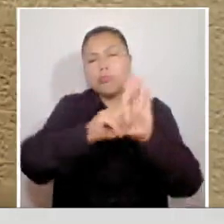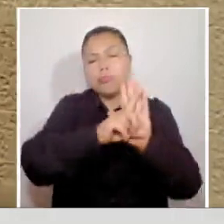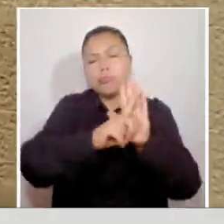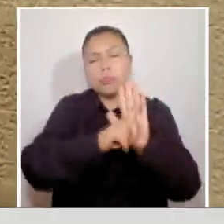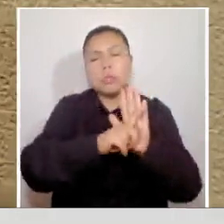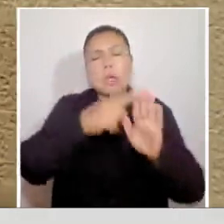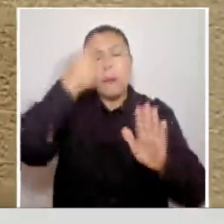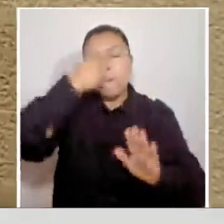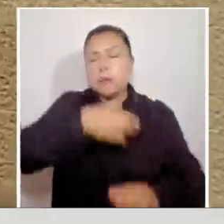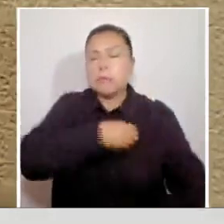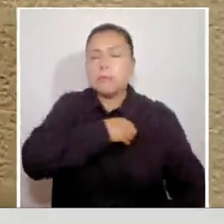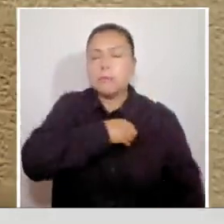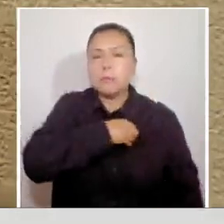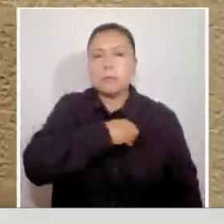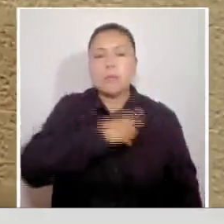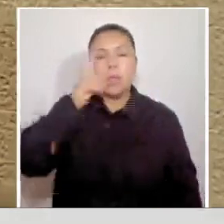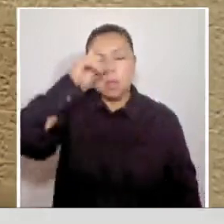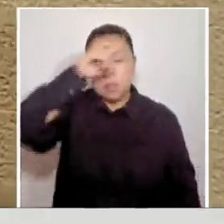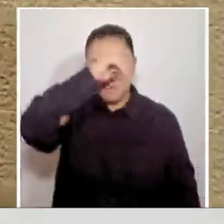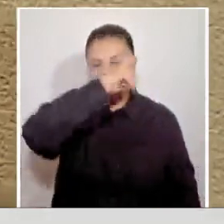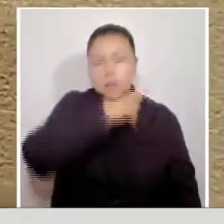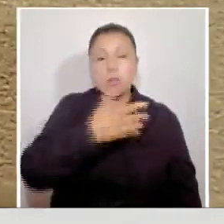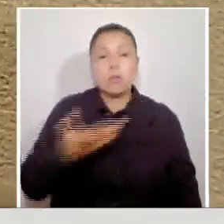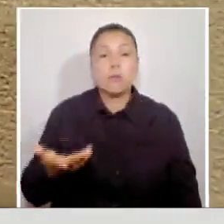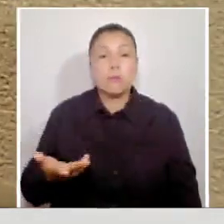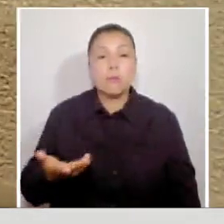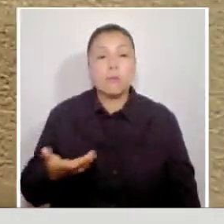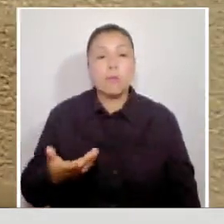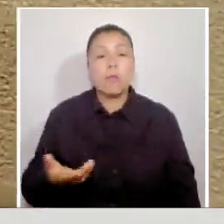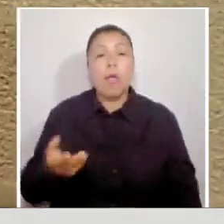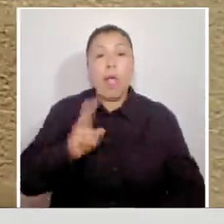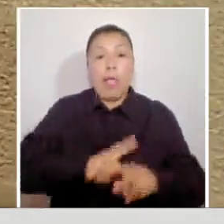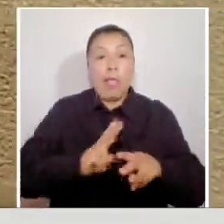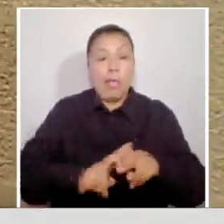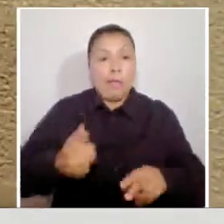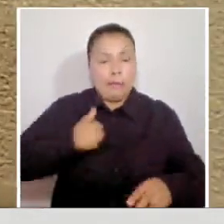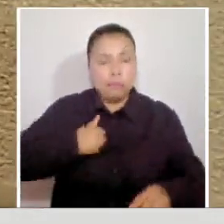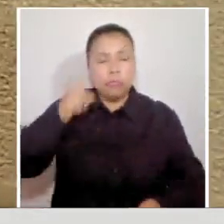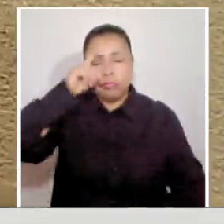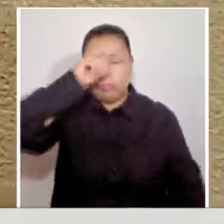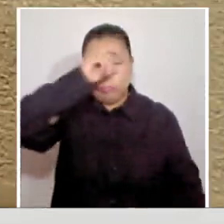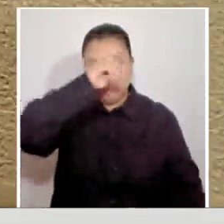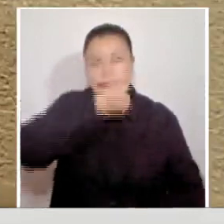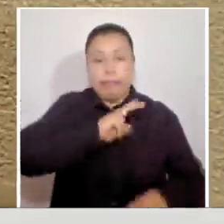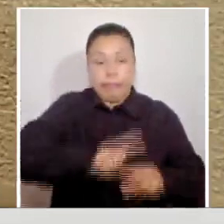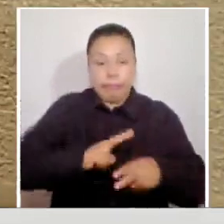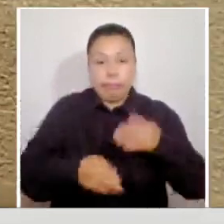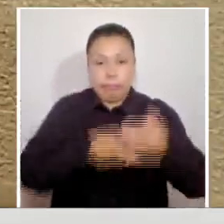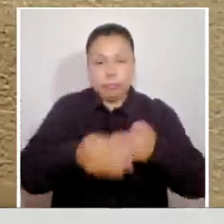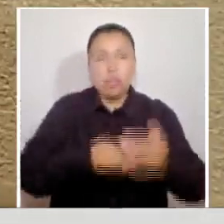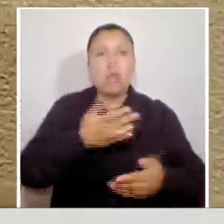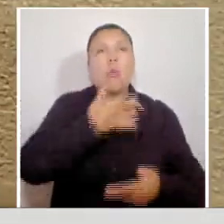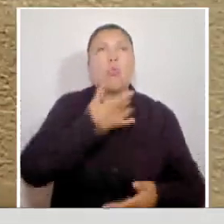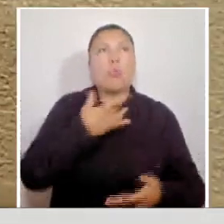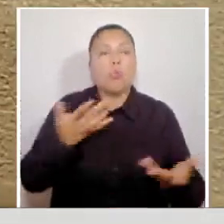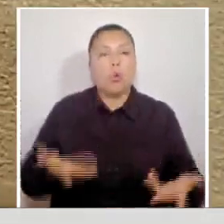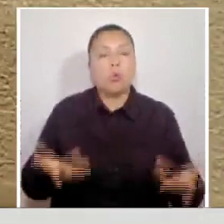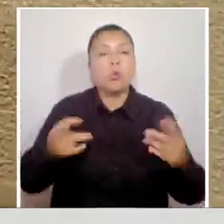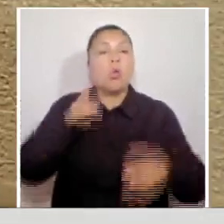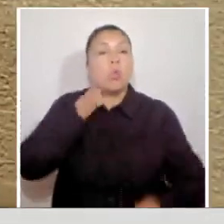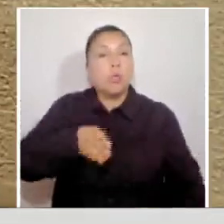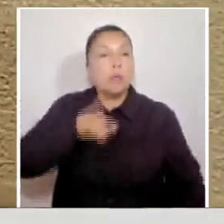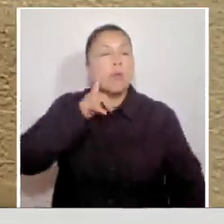es muy difícil eh de implementar y que han sido muy difícil de implementar y por lo tanto también hay que tener mucho